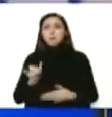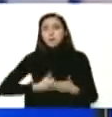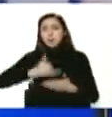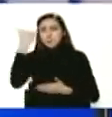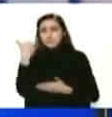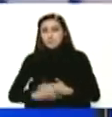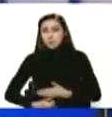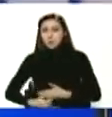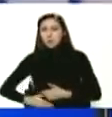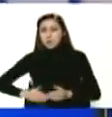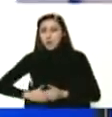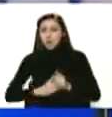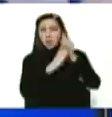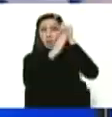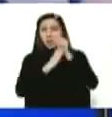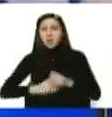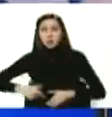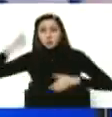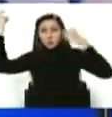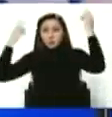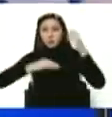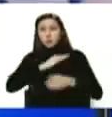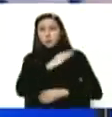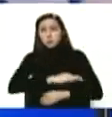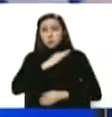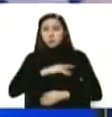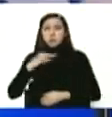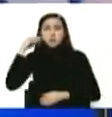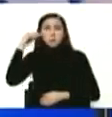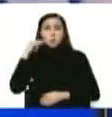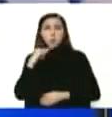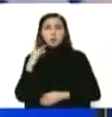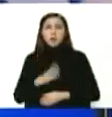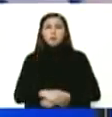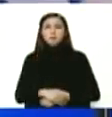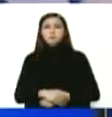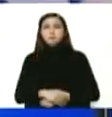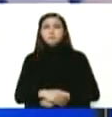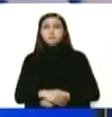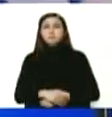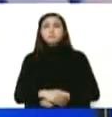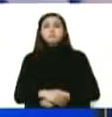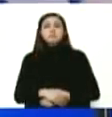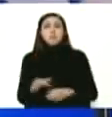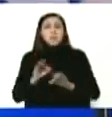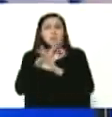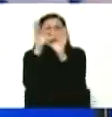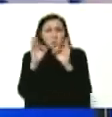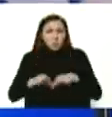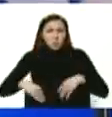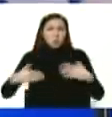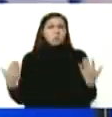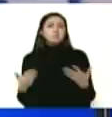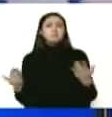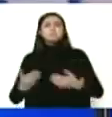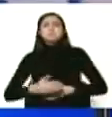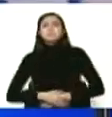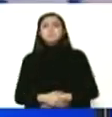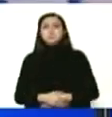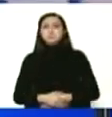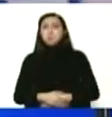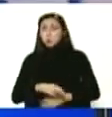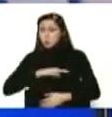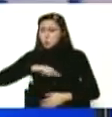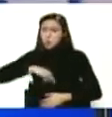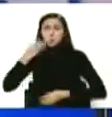y del legado del comandante Chávez, del socialismo bolivariano. Así que la alternativa, la dicotomía, o es, lo